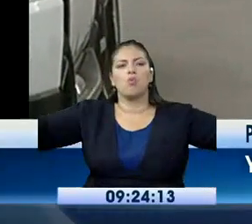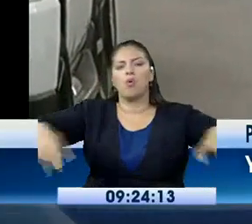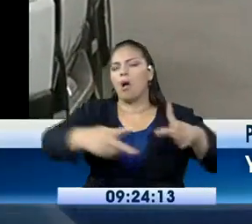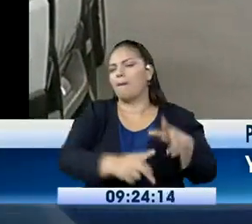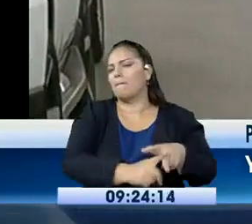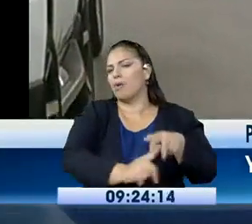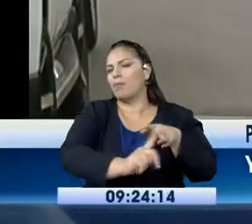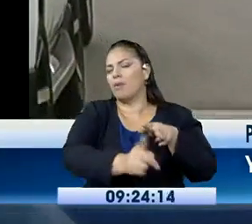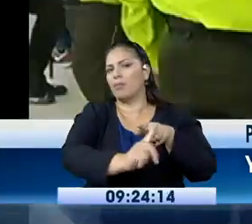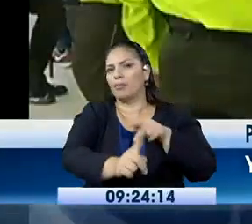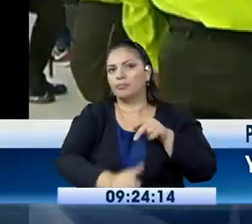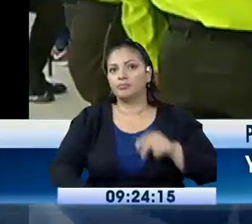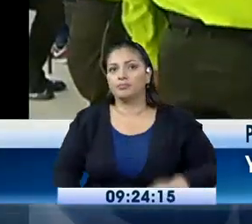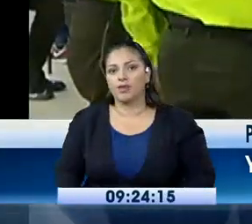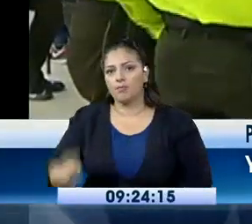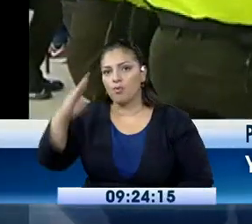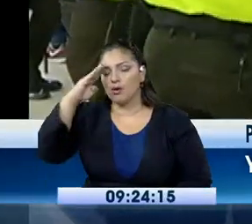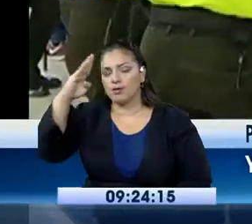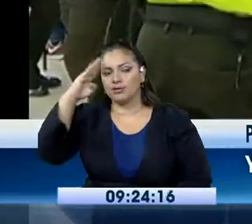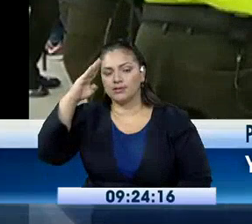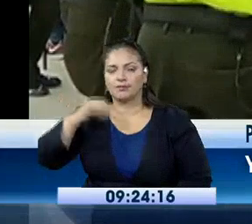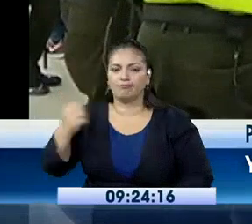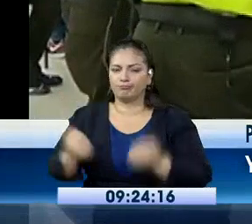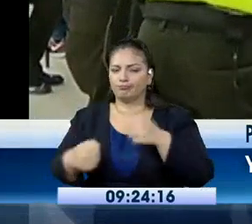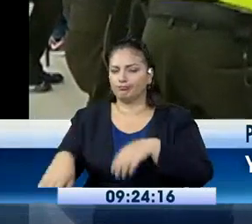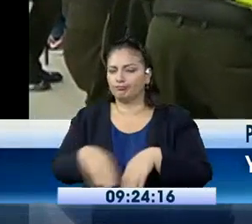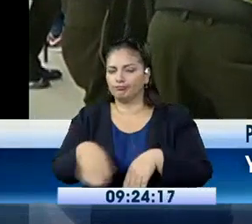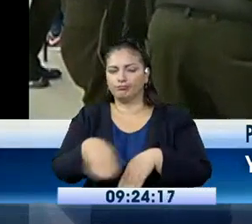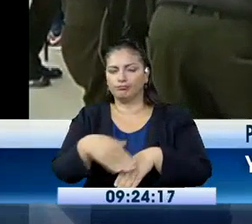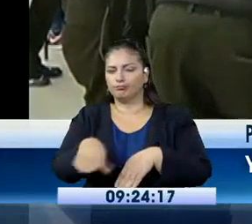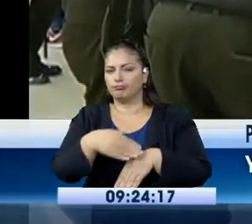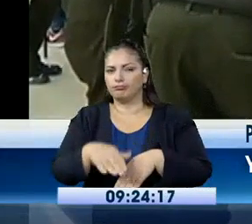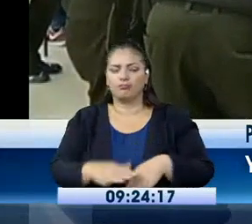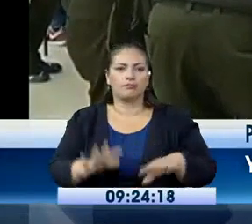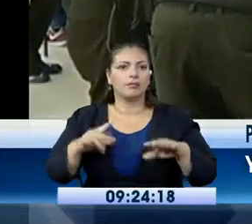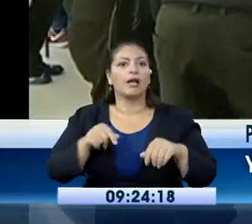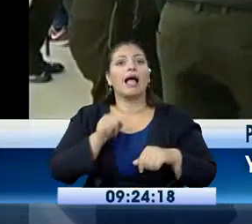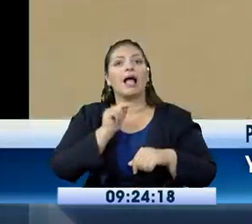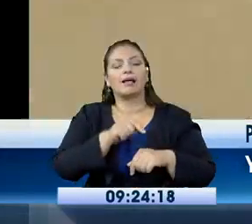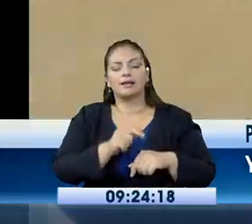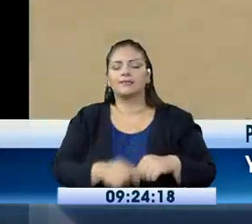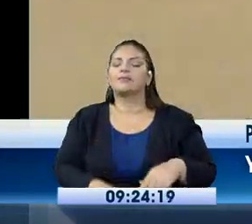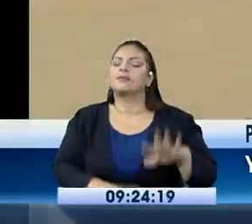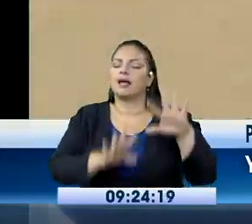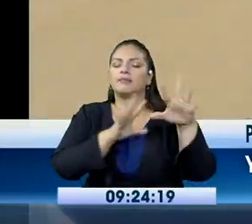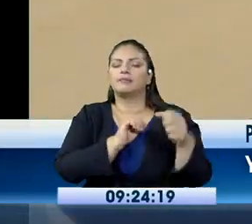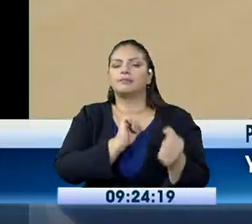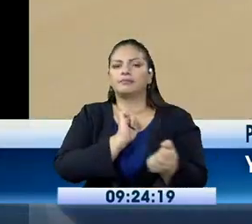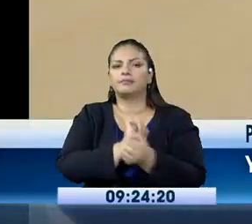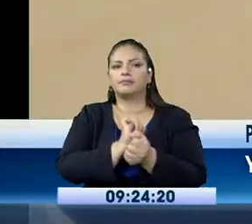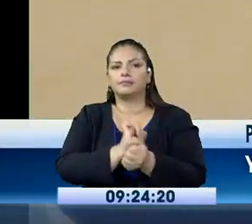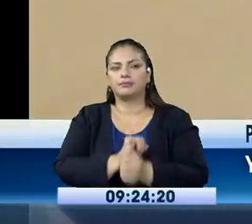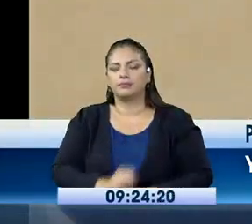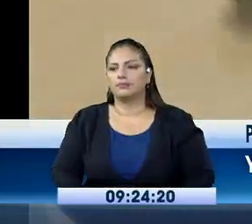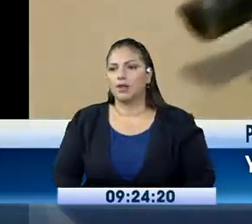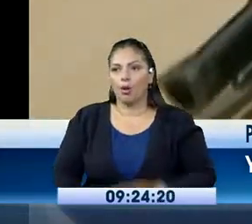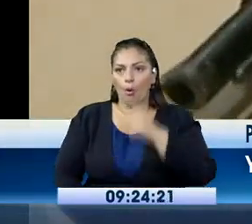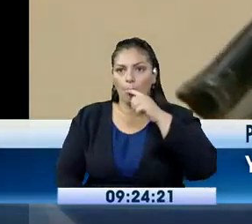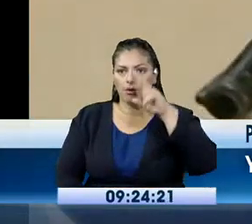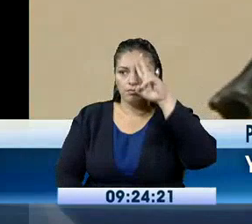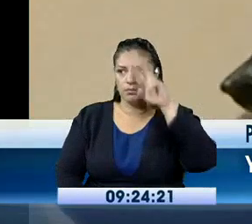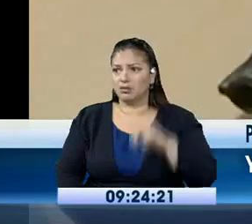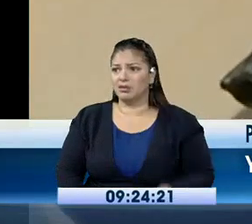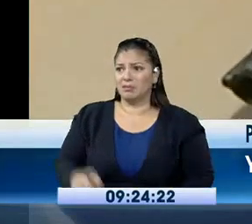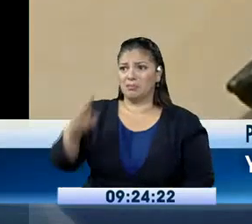consiguieron detenerlos cuadras más adelante, donde uno de los sujetos trató de deshacerse de un revólver que